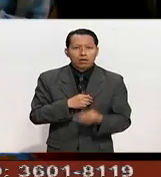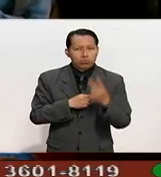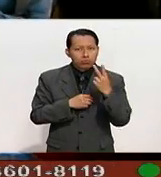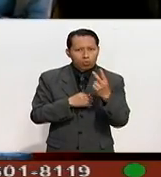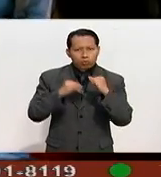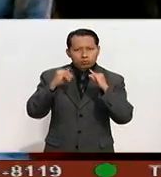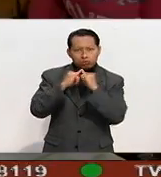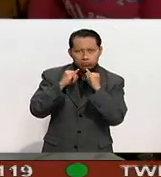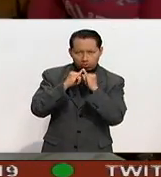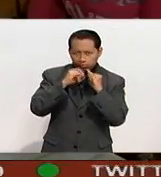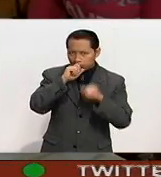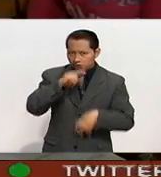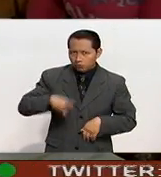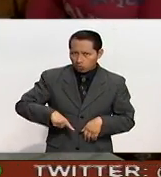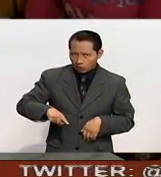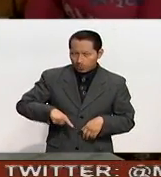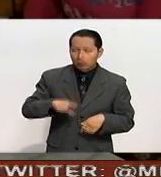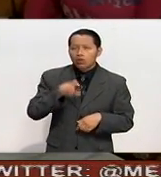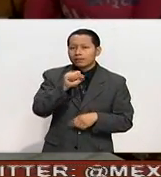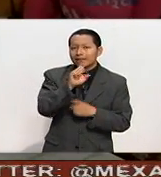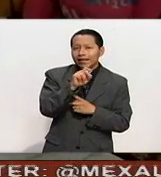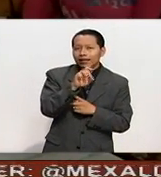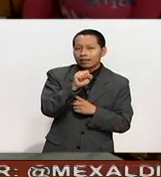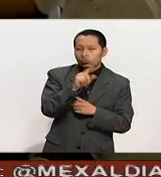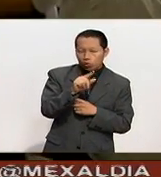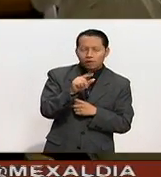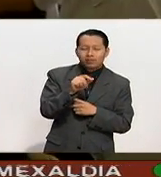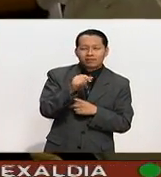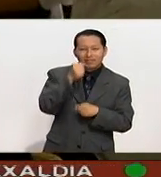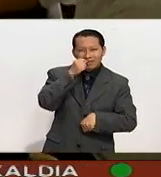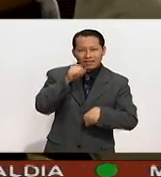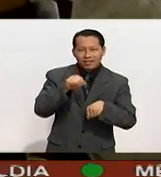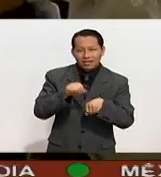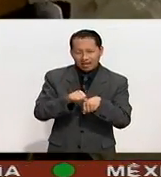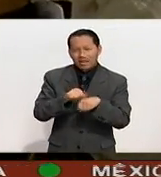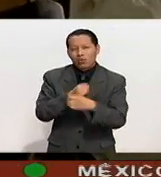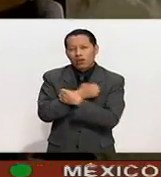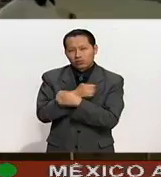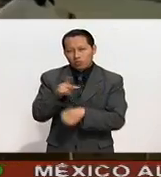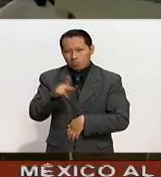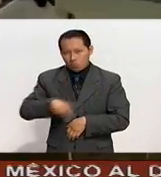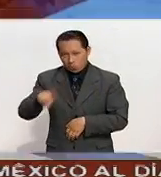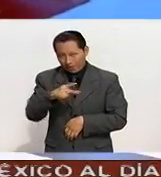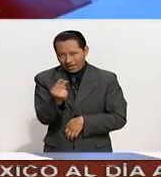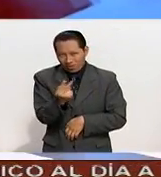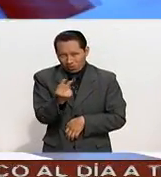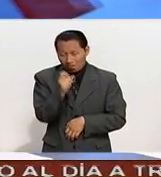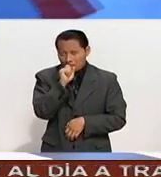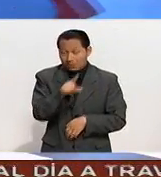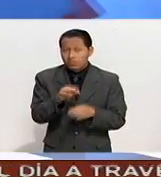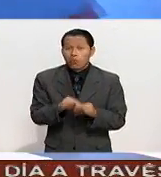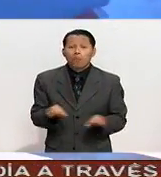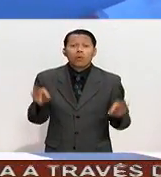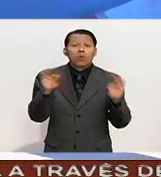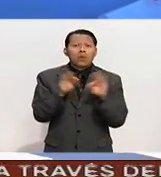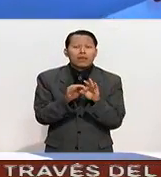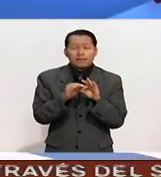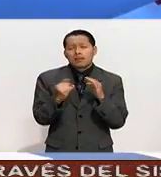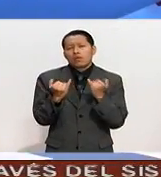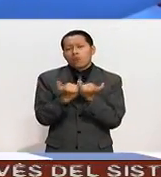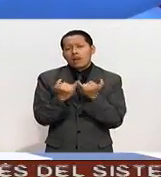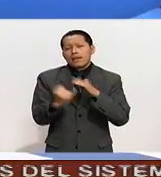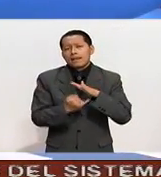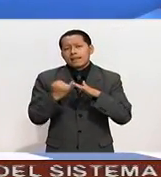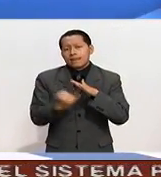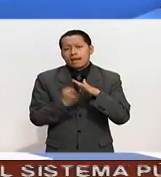del Ejecutivo, que es la Sedesol, que es la Secretaría de Educación Pública, que son instituciones tan importantes como el INEA,